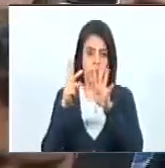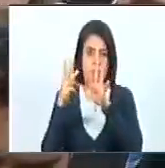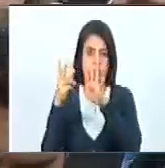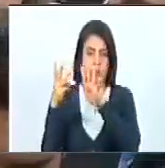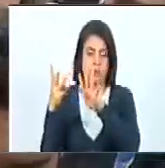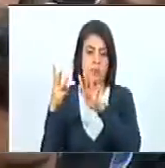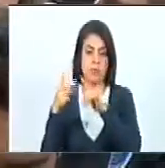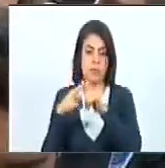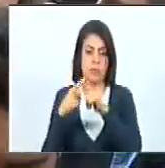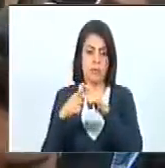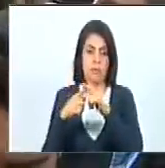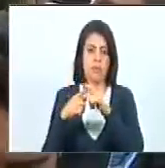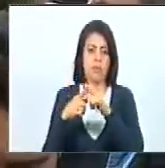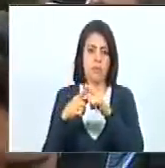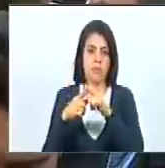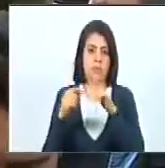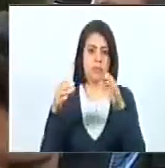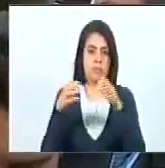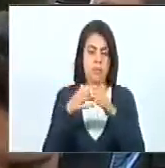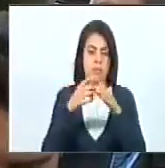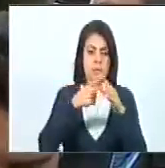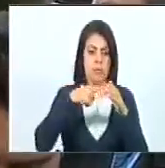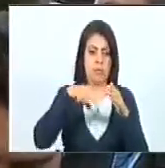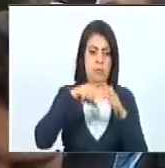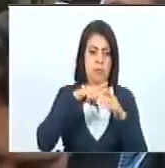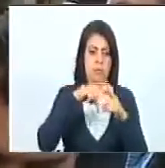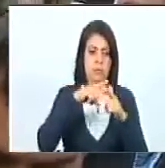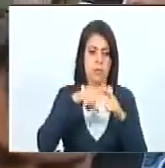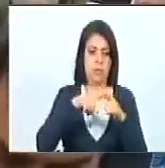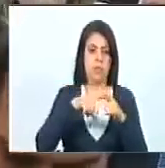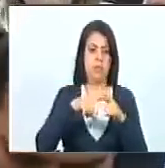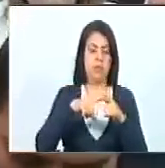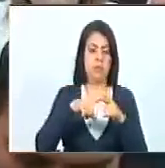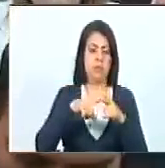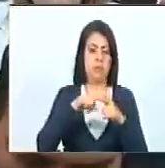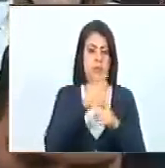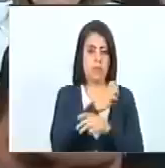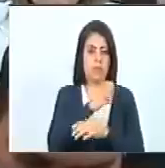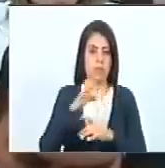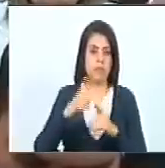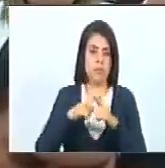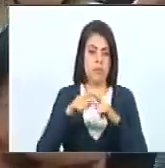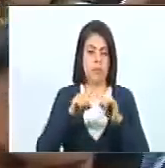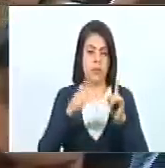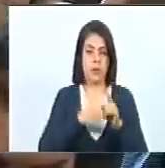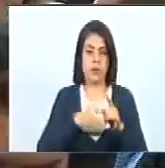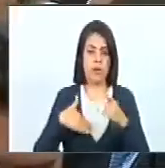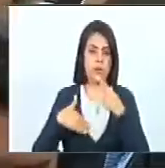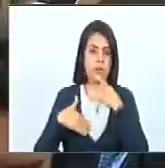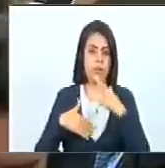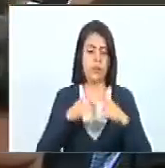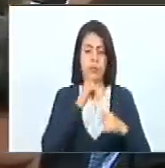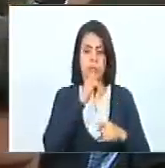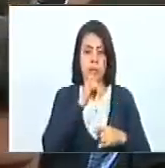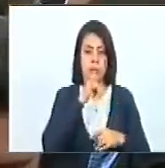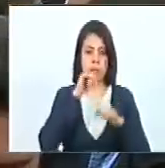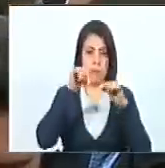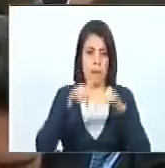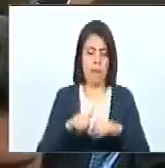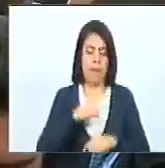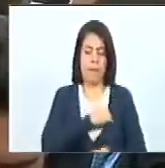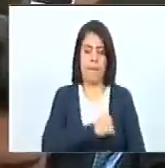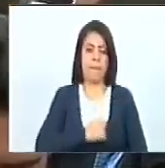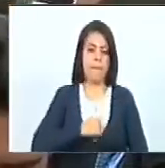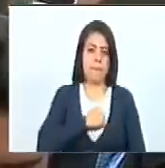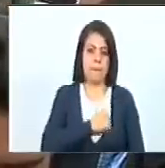1978 como un parque de reserva de la biosfera, de la ecología. Pero yo quiero decirle, informarle, que es